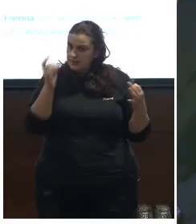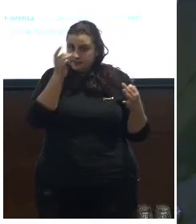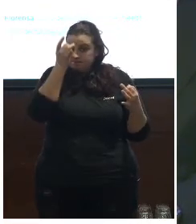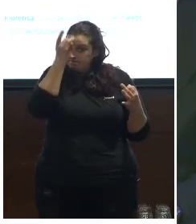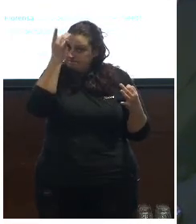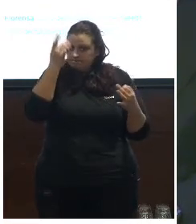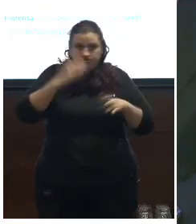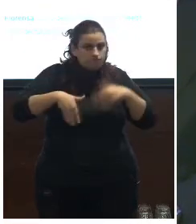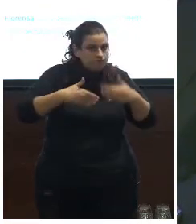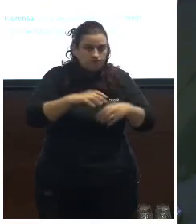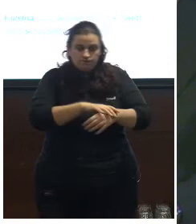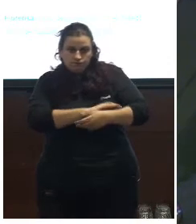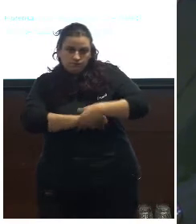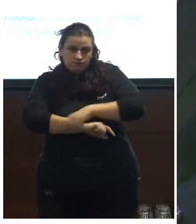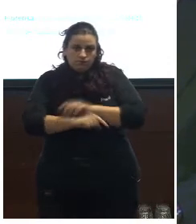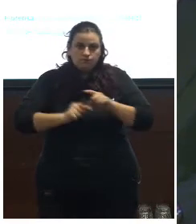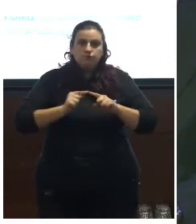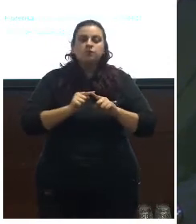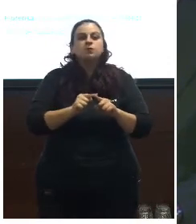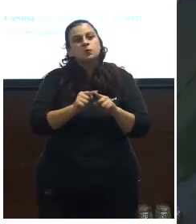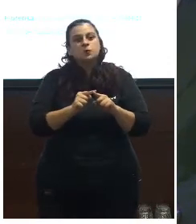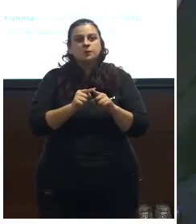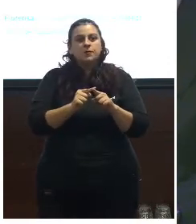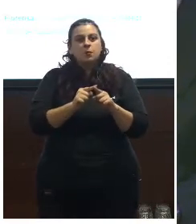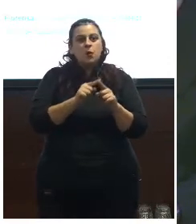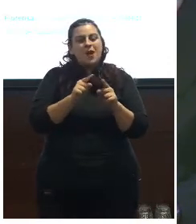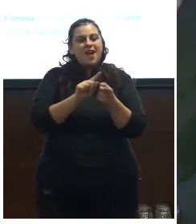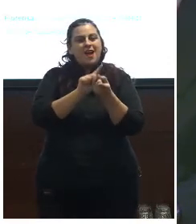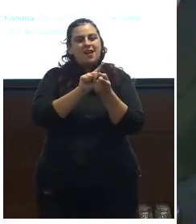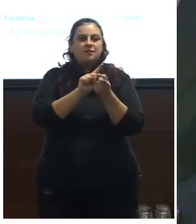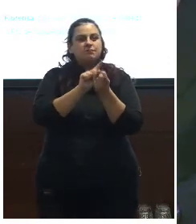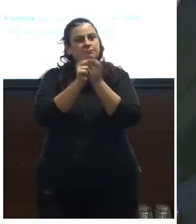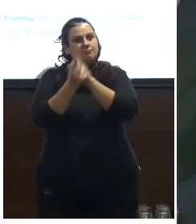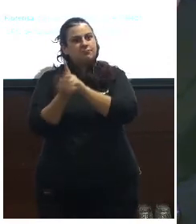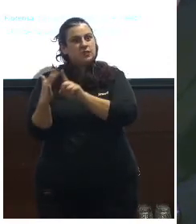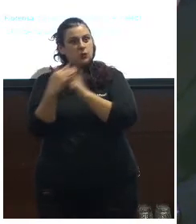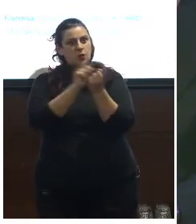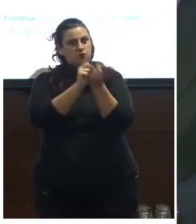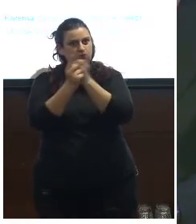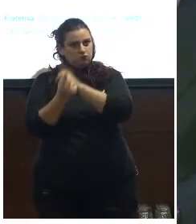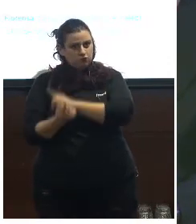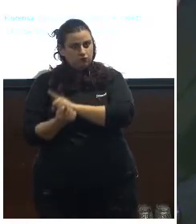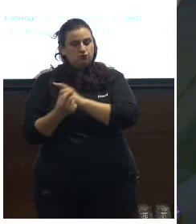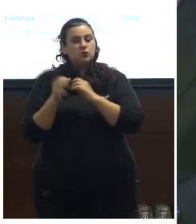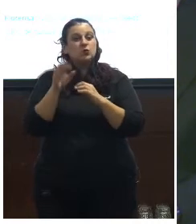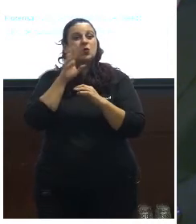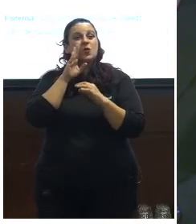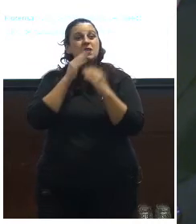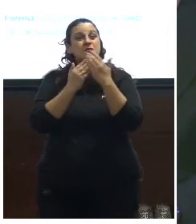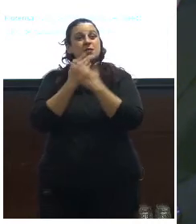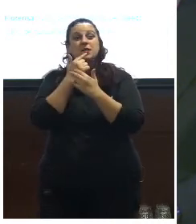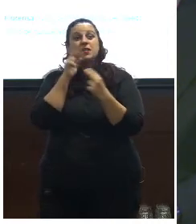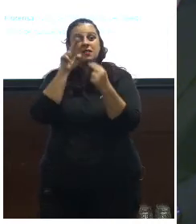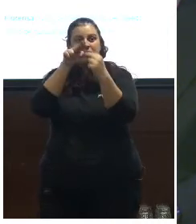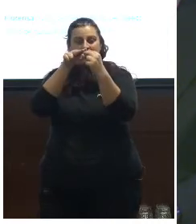nuestra parte para poder ayudar o poner un grito de arena a revertir eso, ¿no? Porque aquí también ligo con lo que esta mañana comentaba Javier García de